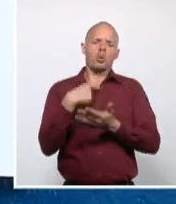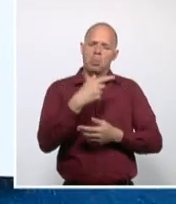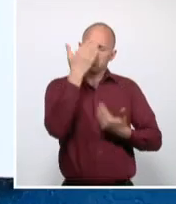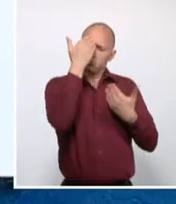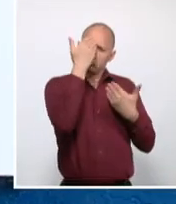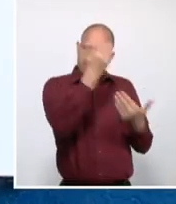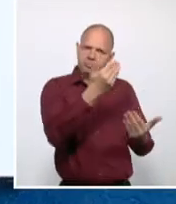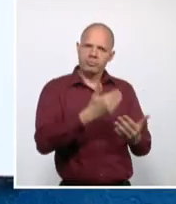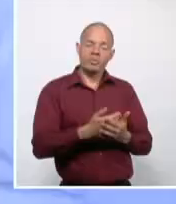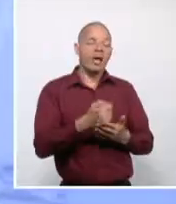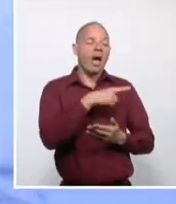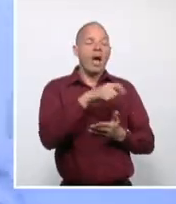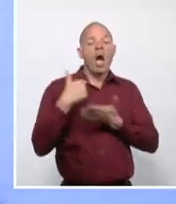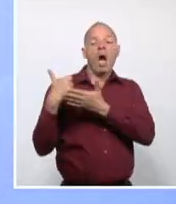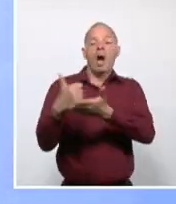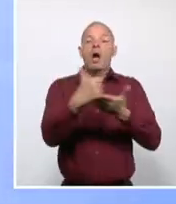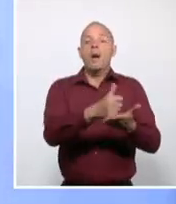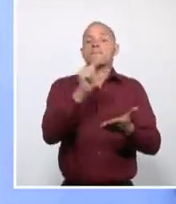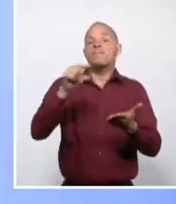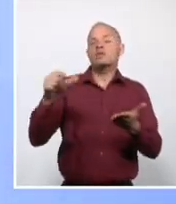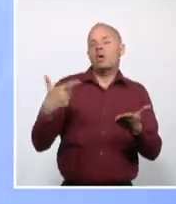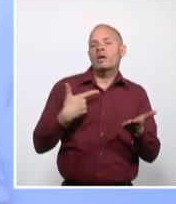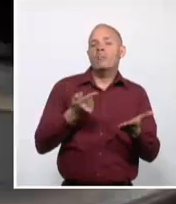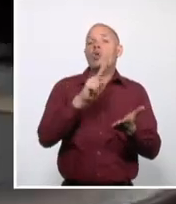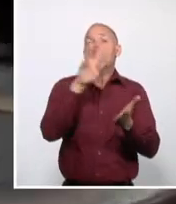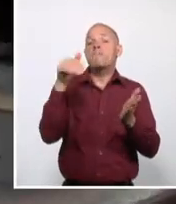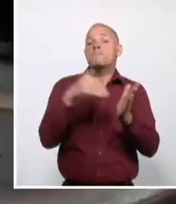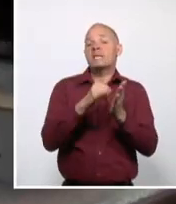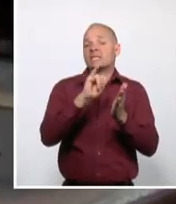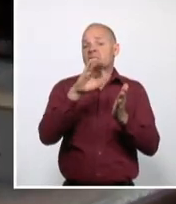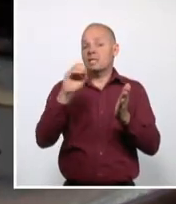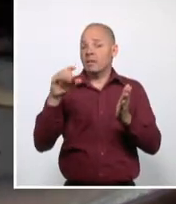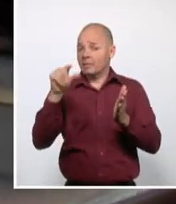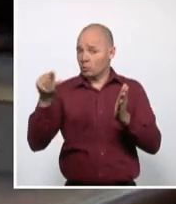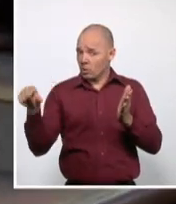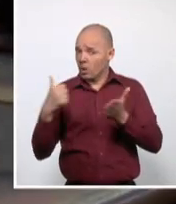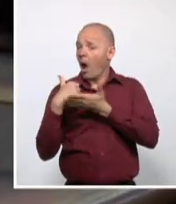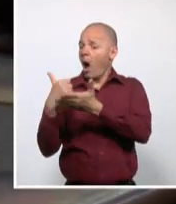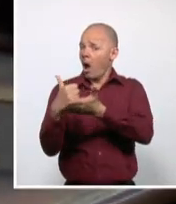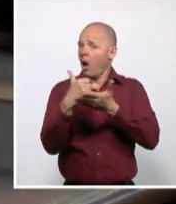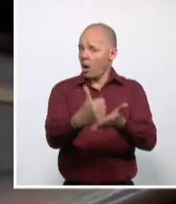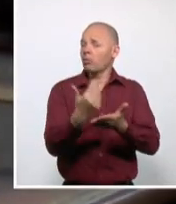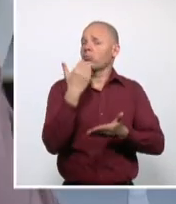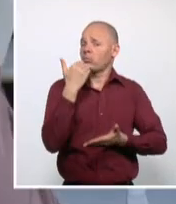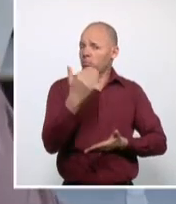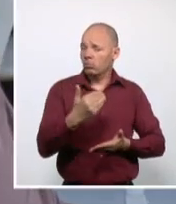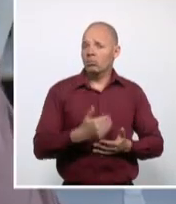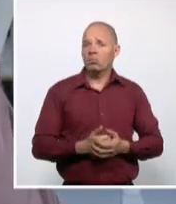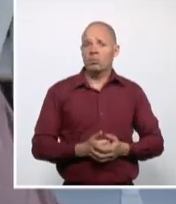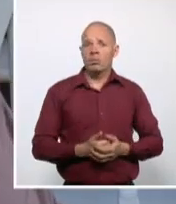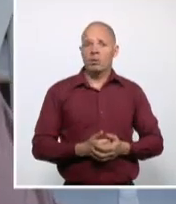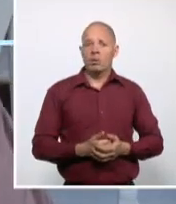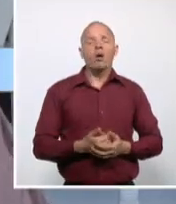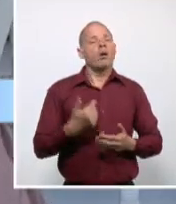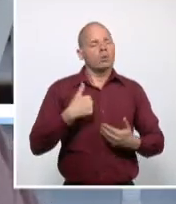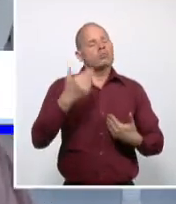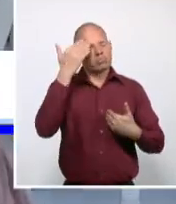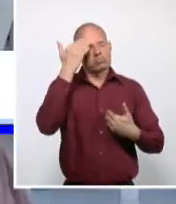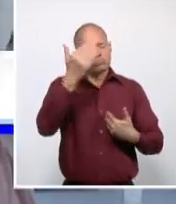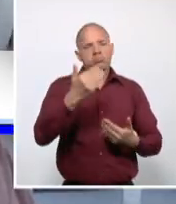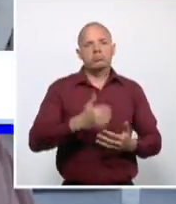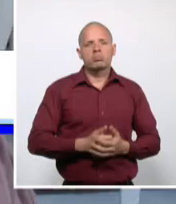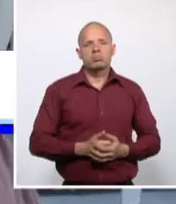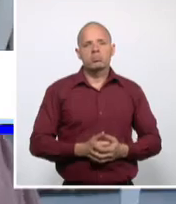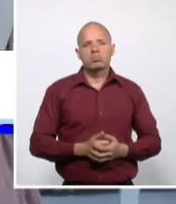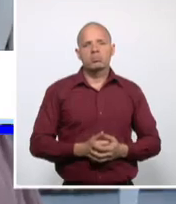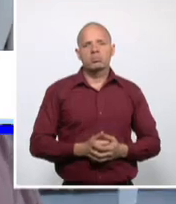más de 2.600 asistenciados en la provincia. Hace días ya, con el problema este que tenemos de la